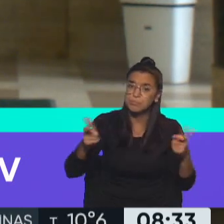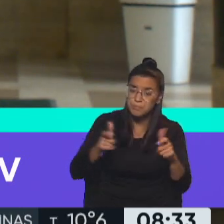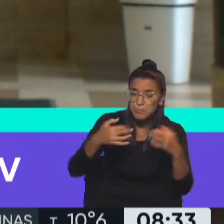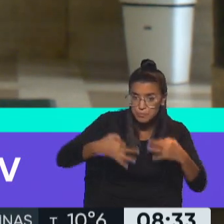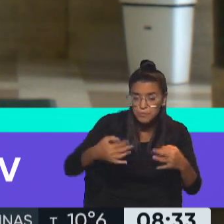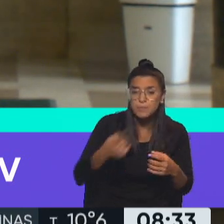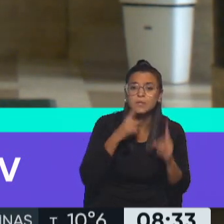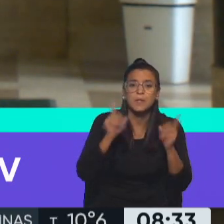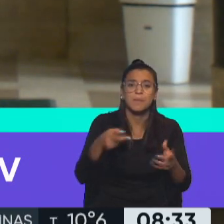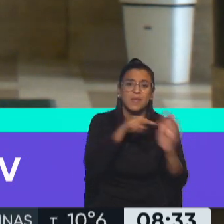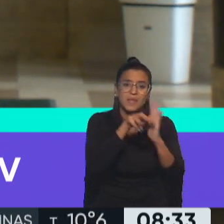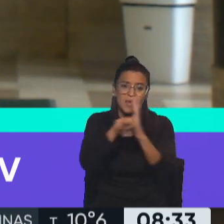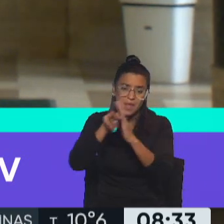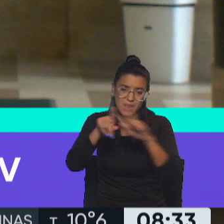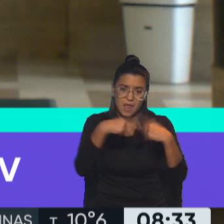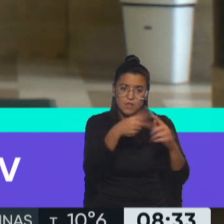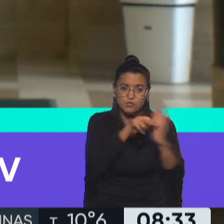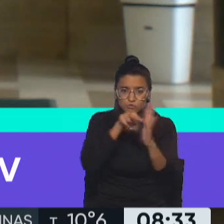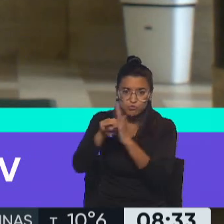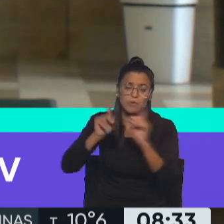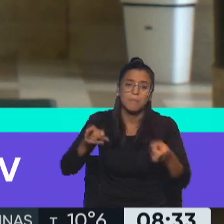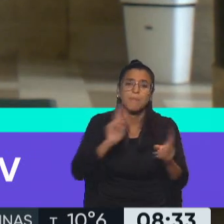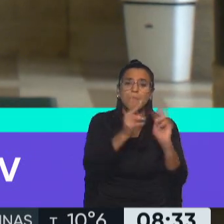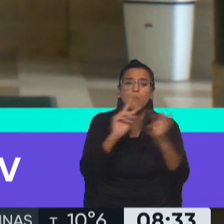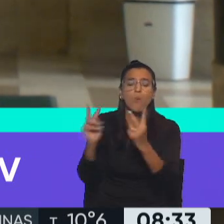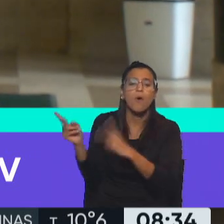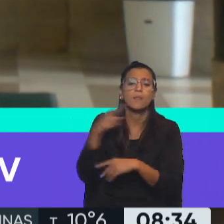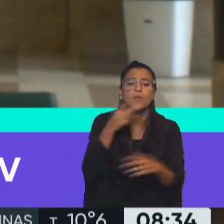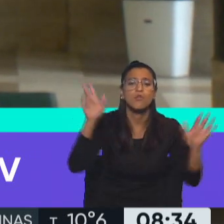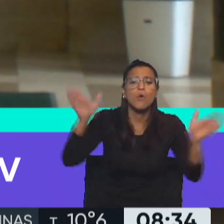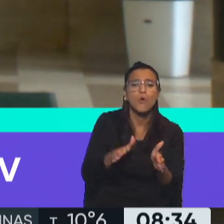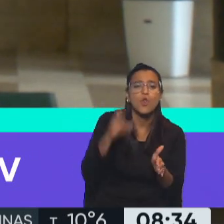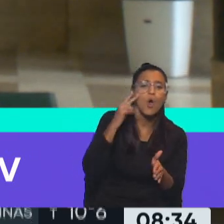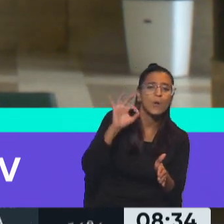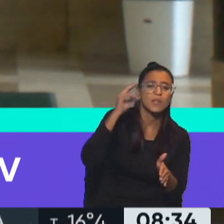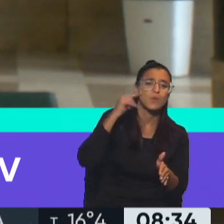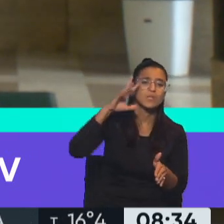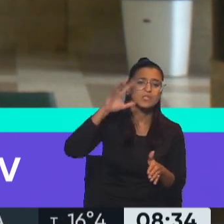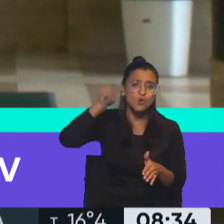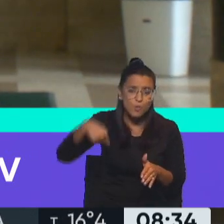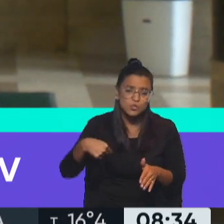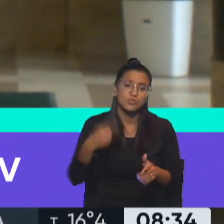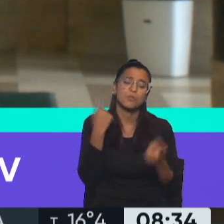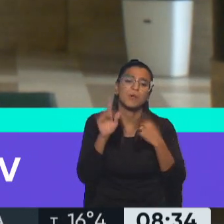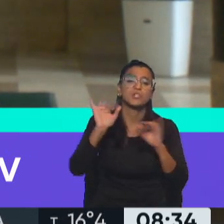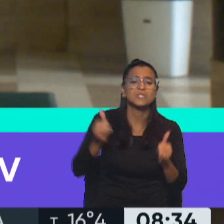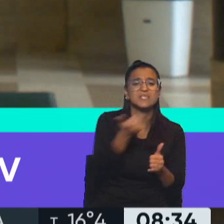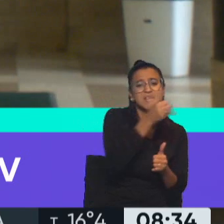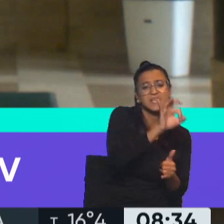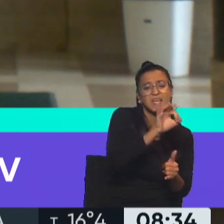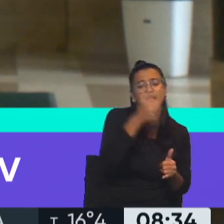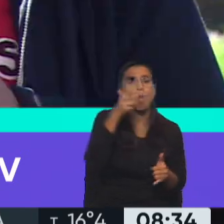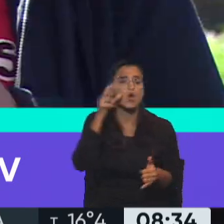en lo que es internación y número de fallecimientos, que no se redujo en un 90-95%, pero sí entre un 60